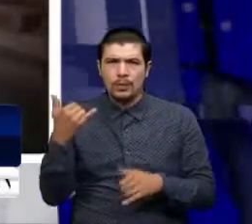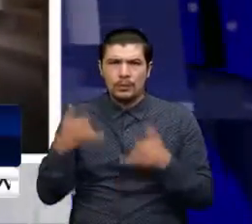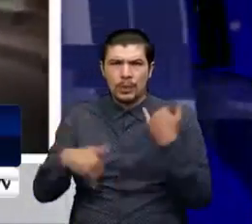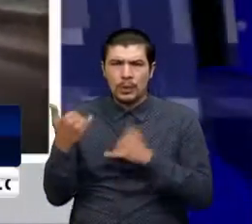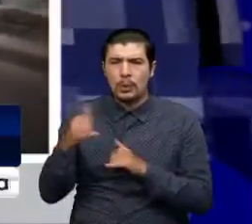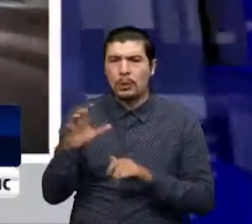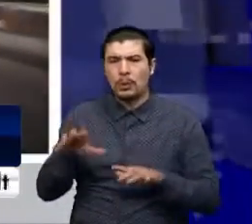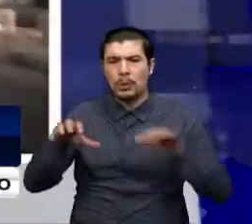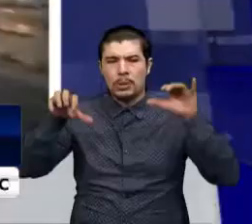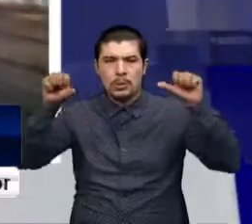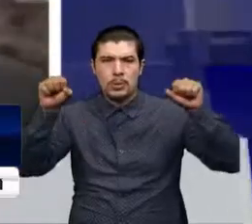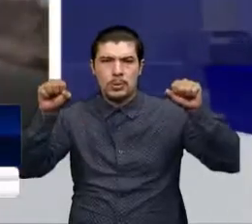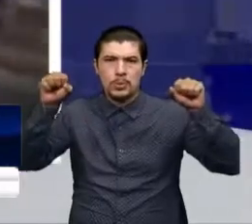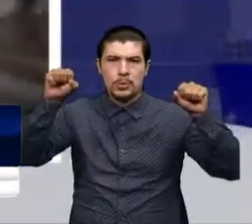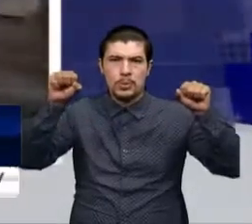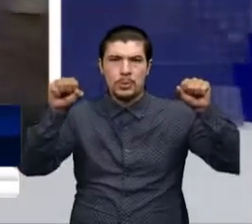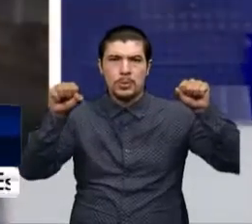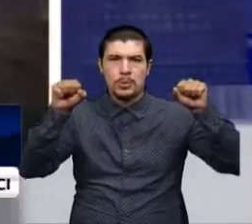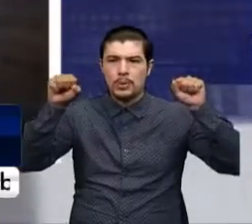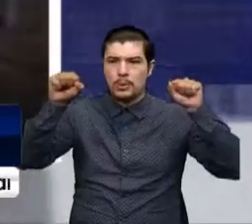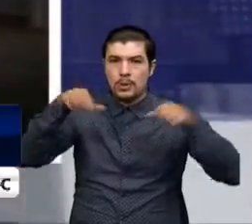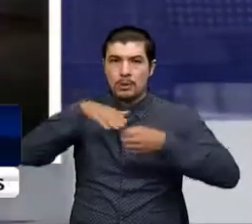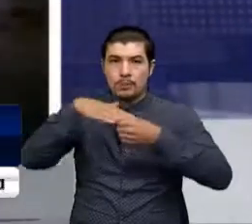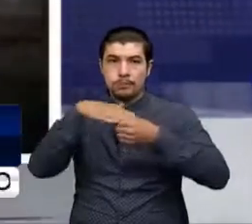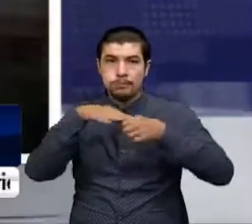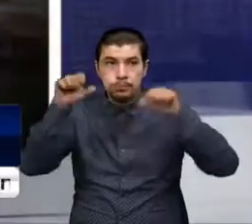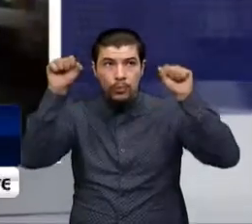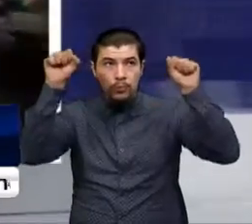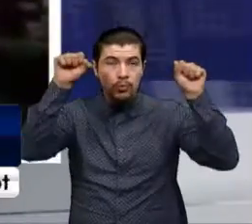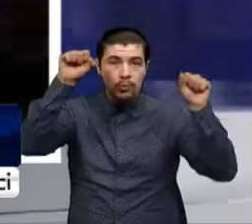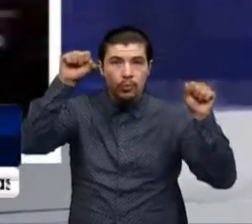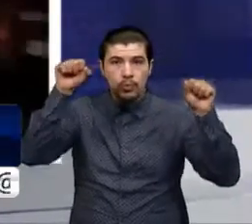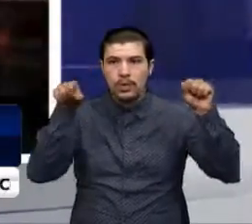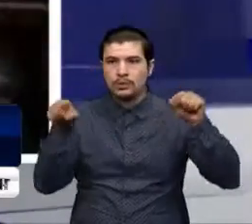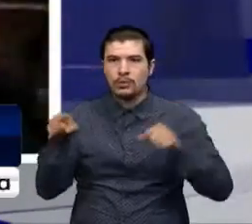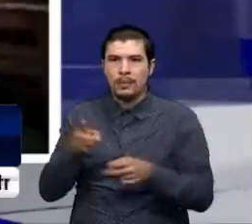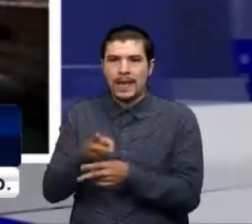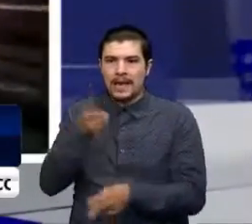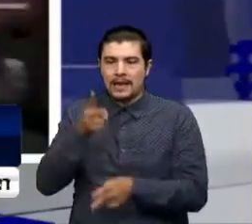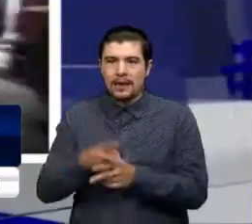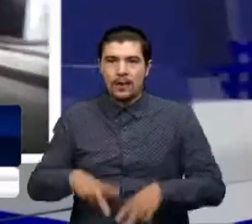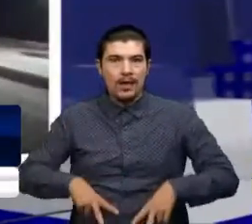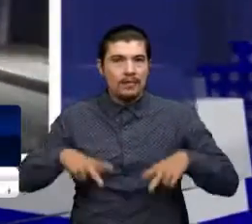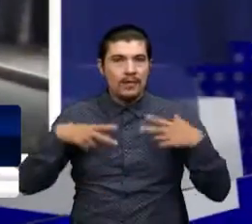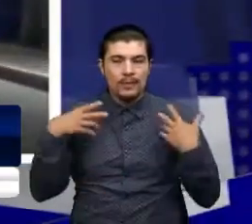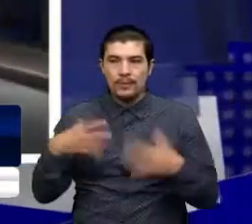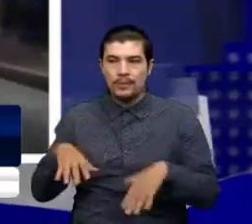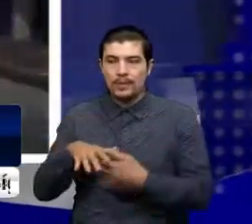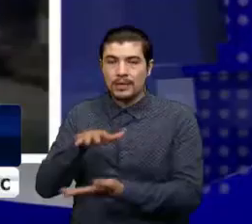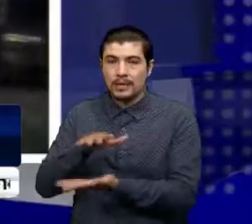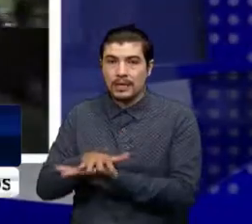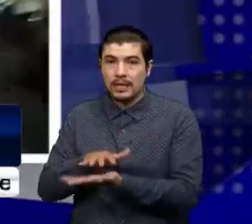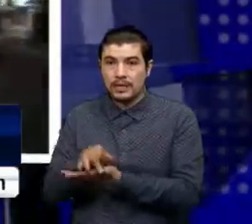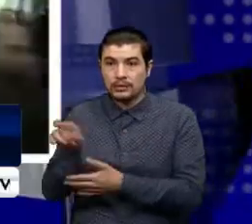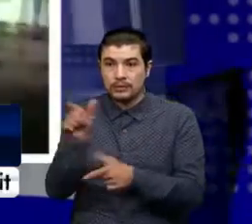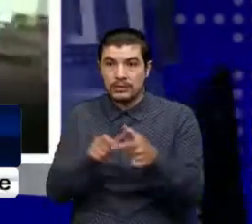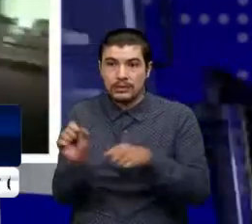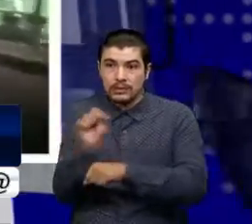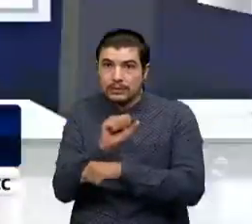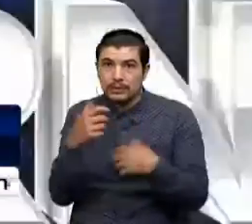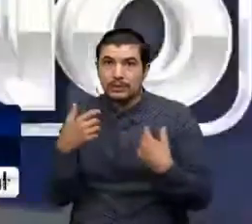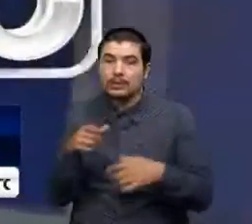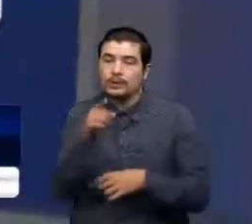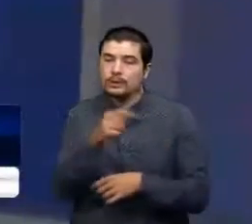colgarse por la parte de atrás de los vehículos, arriesgando su vida y la tranquilidad de los mismos conductores. Prudencia,